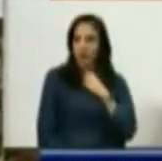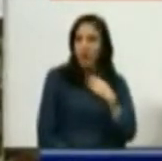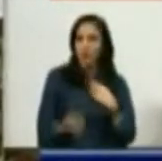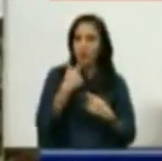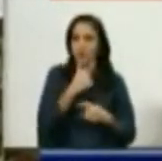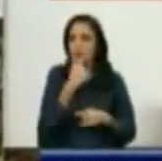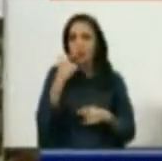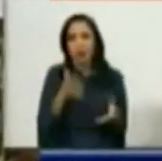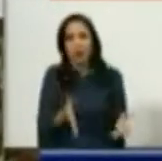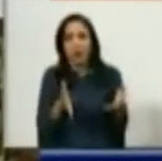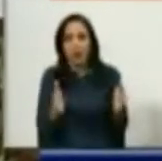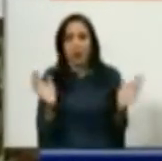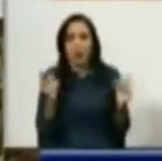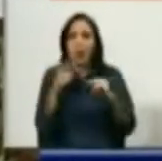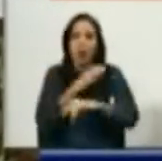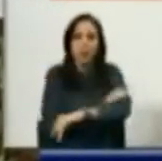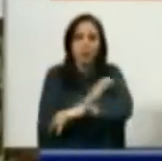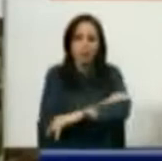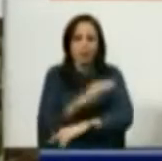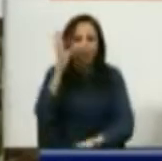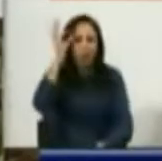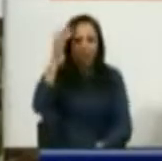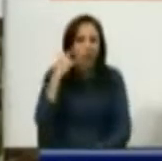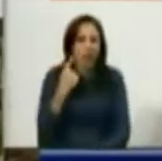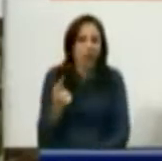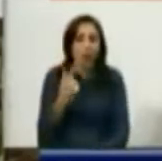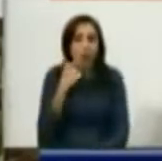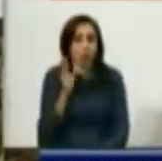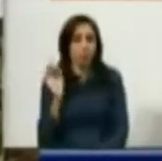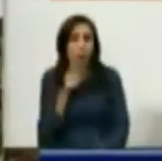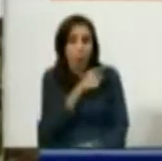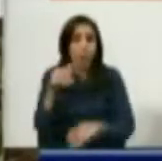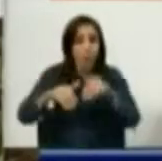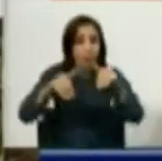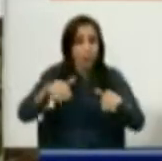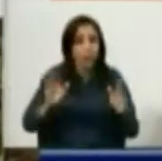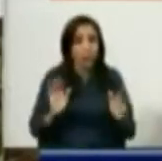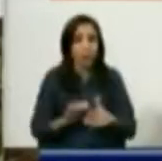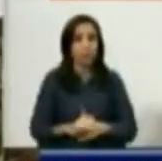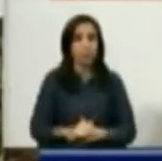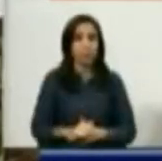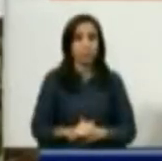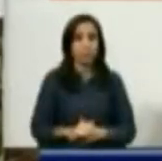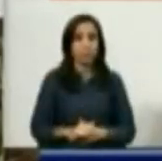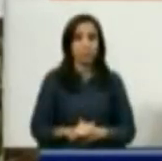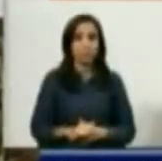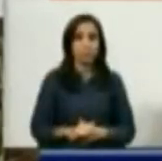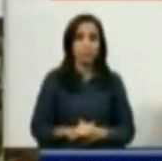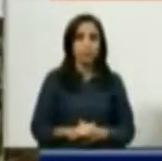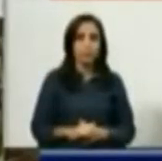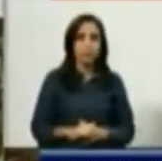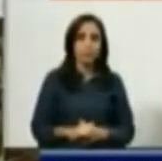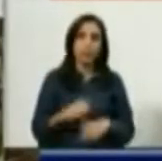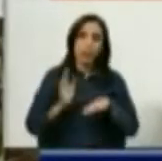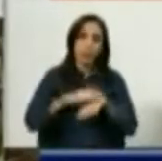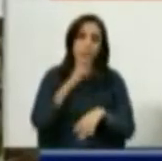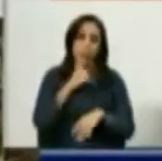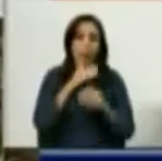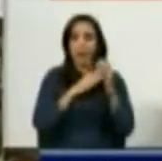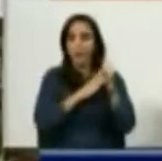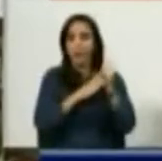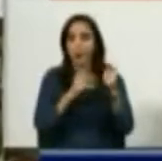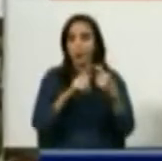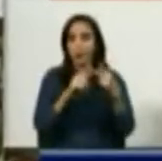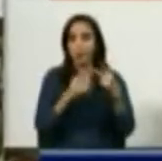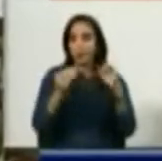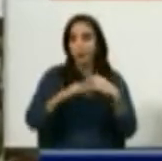todas las las concejalías Ay porque usted no salieron a votar como es pues porque usted no tiene el liderazgo porque usted